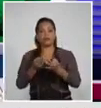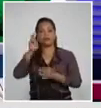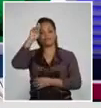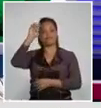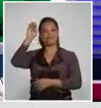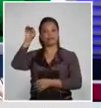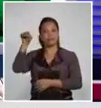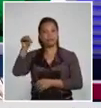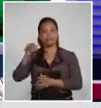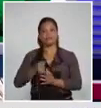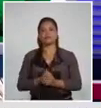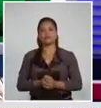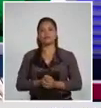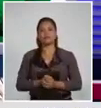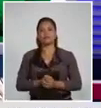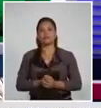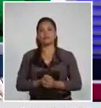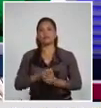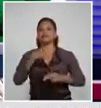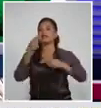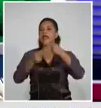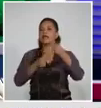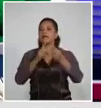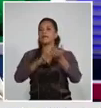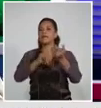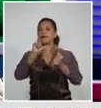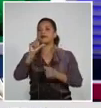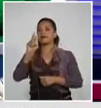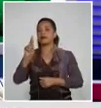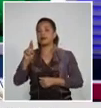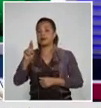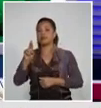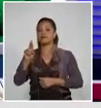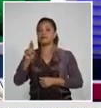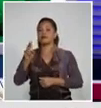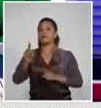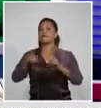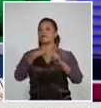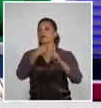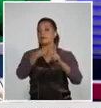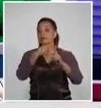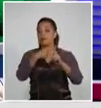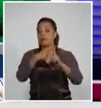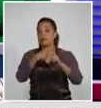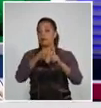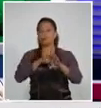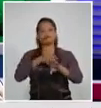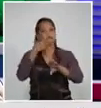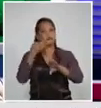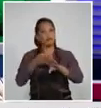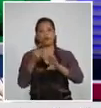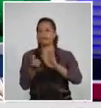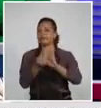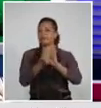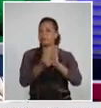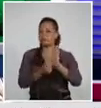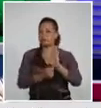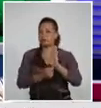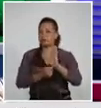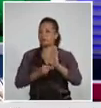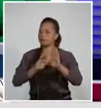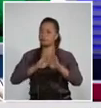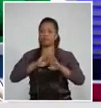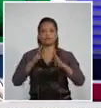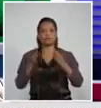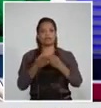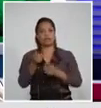se le realizó PCR que fue positivo, se aplicaron los protocolos de tratamiento, pero realmente, teniendo